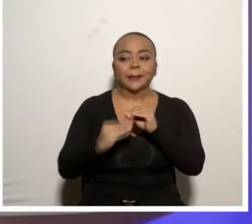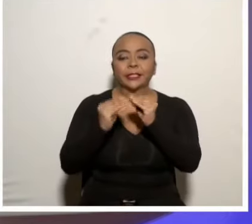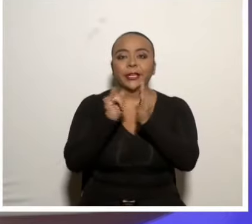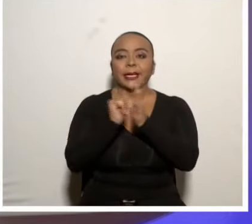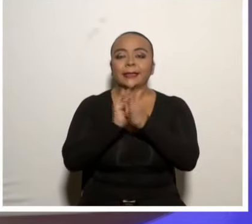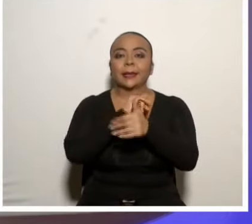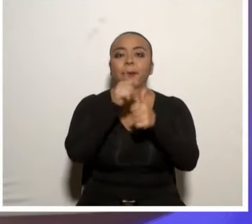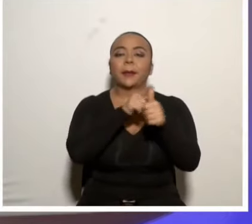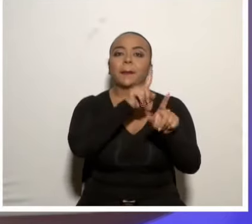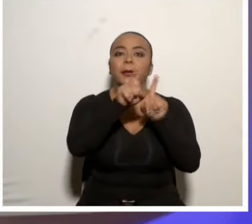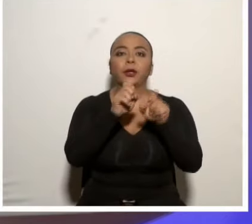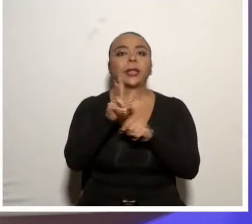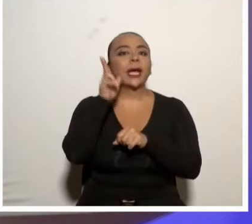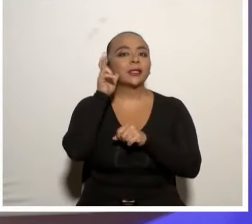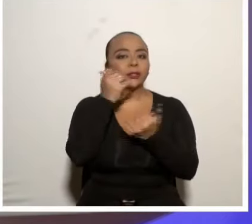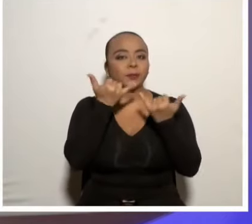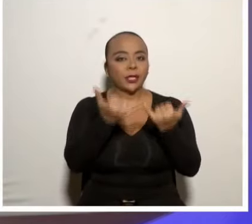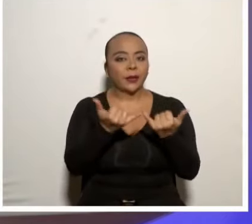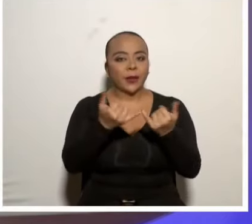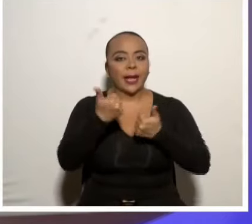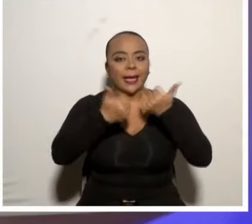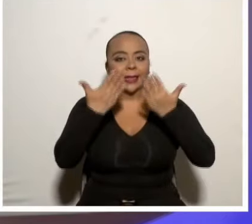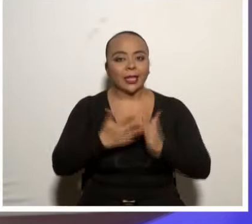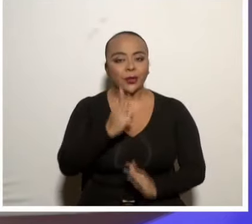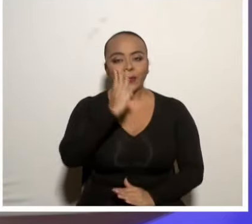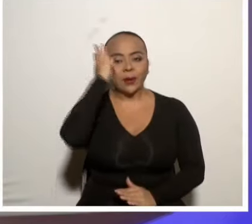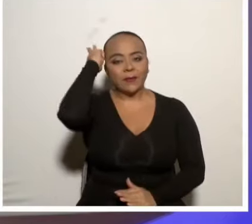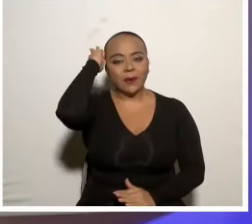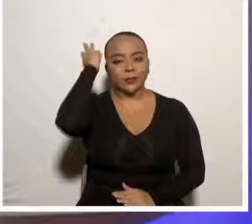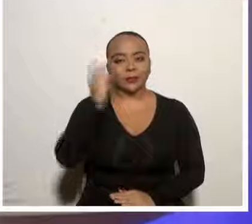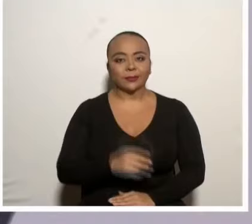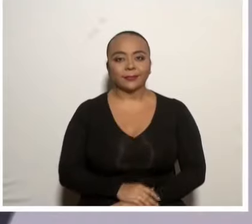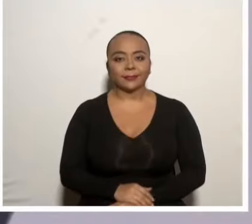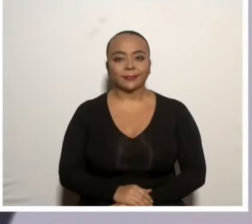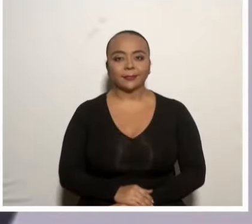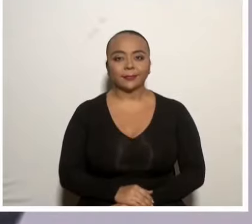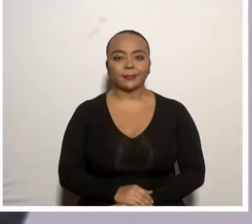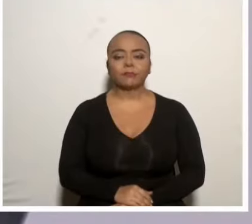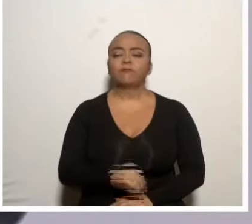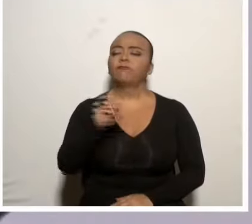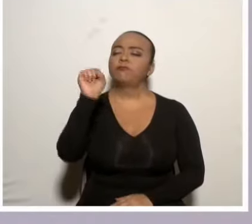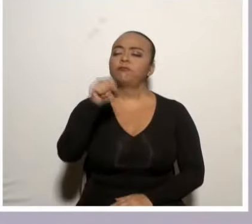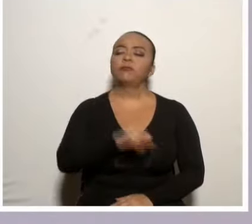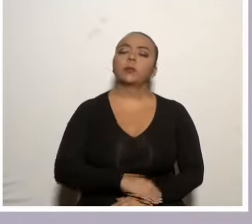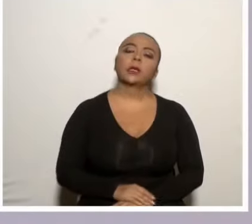esta primera pregunta, escuchamos ahora al candidato Wilmer Ramos. Sí,